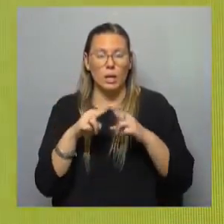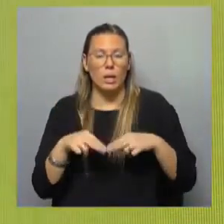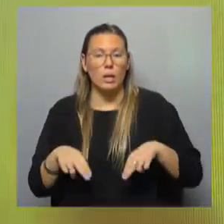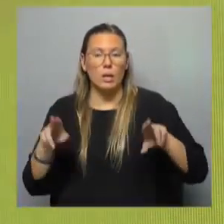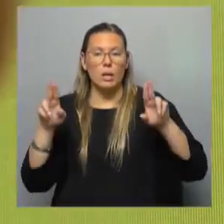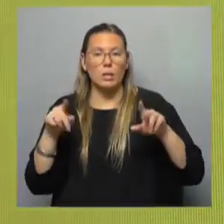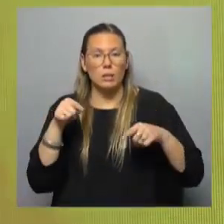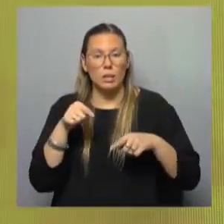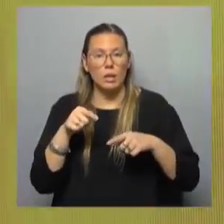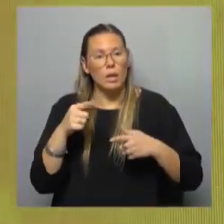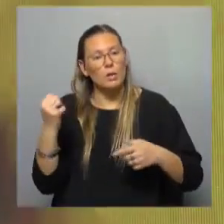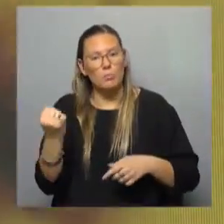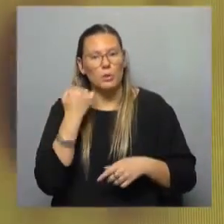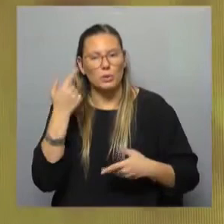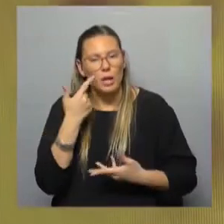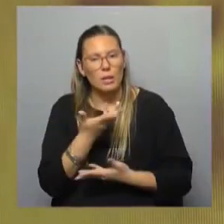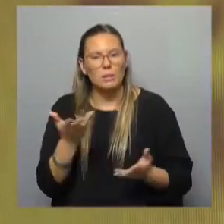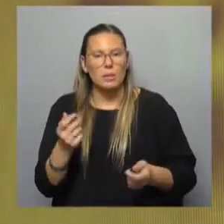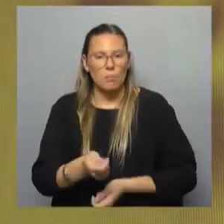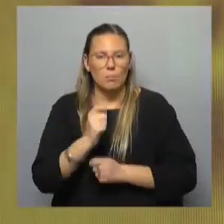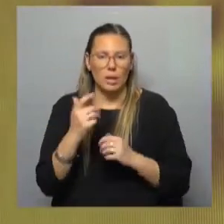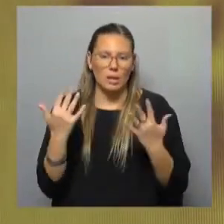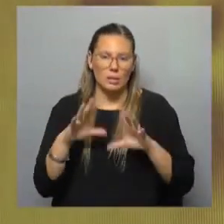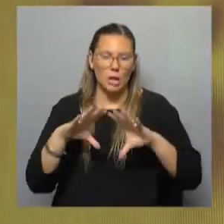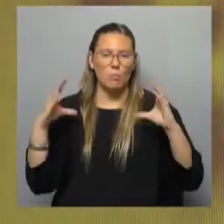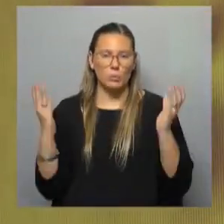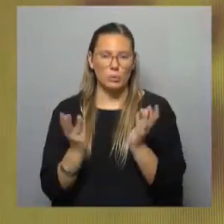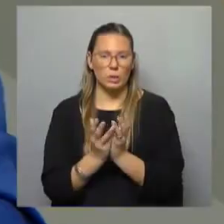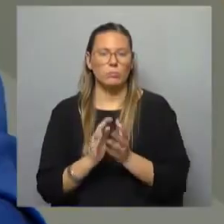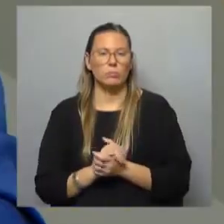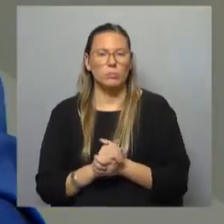destacar la importancia de la pesca artesanal a nivel mundial. Gracias, Alexandra.